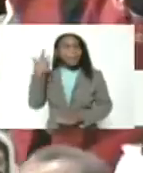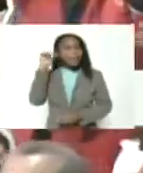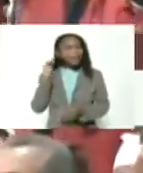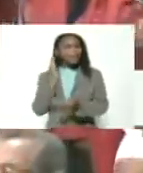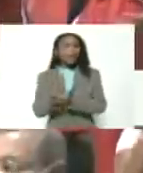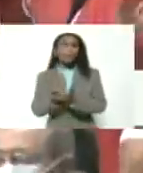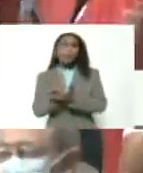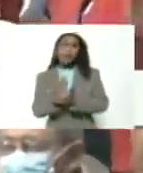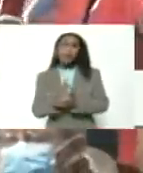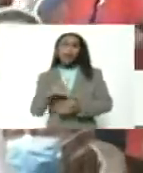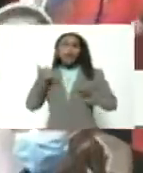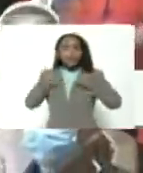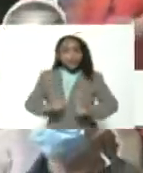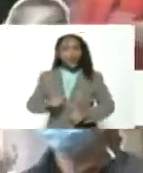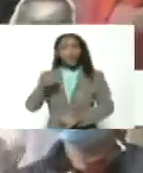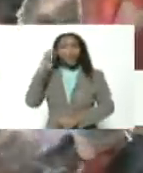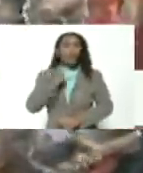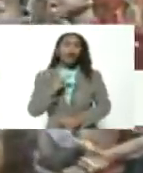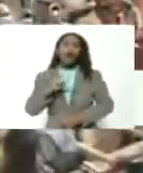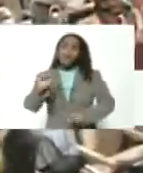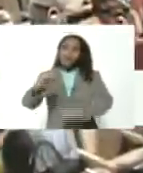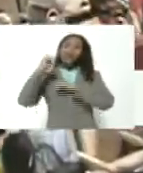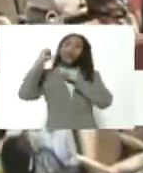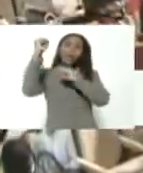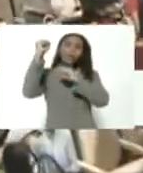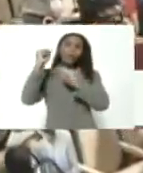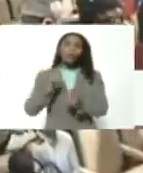Los hijos de Bolívar, victoriosos.